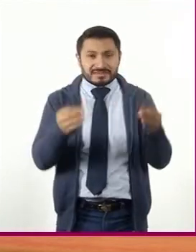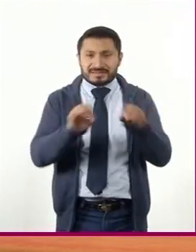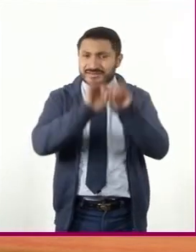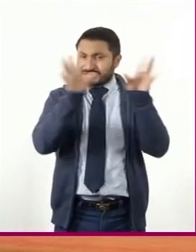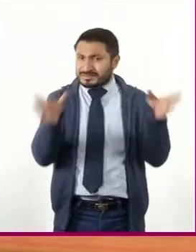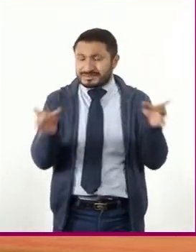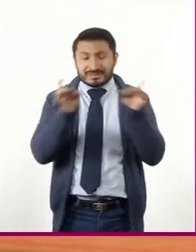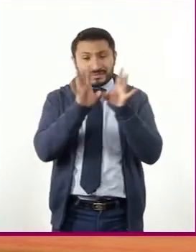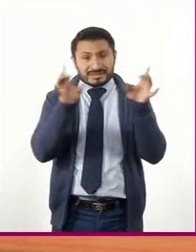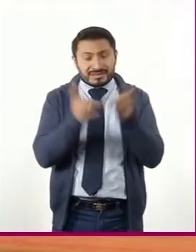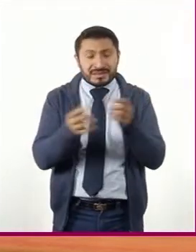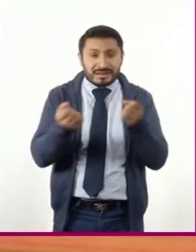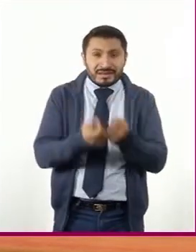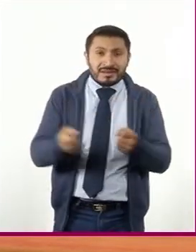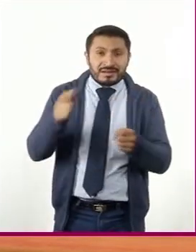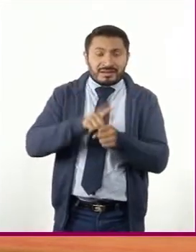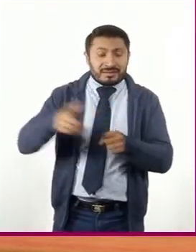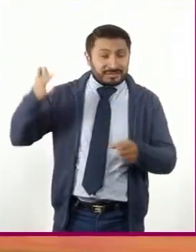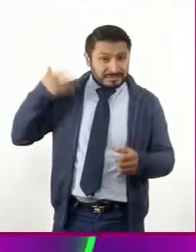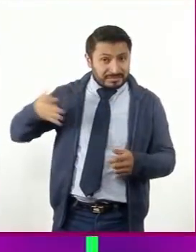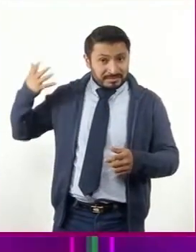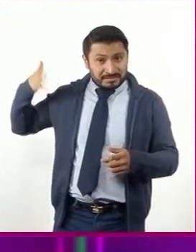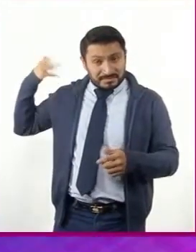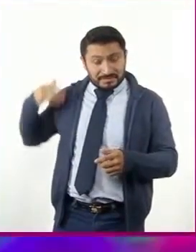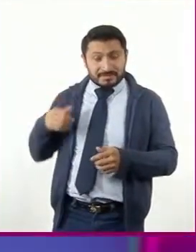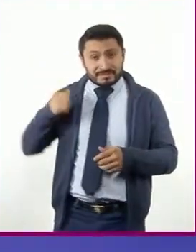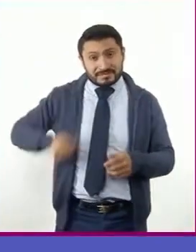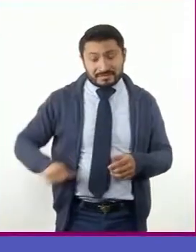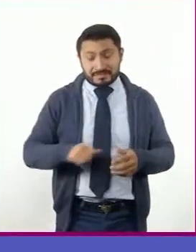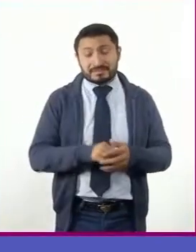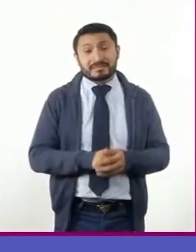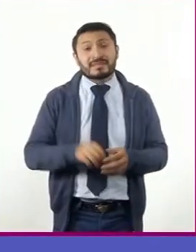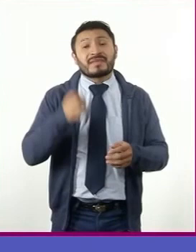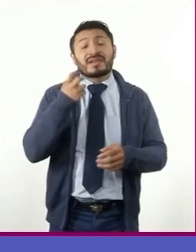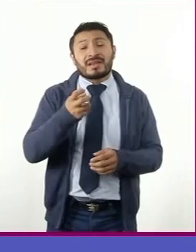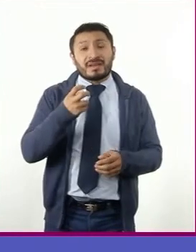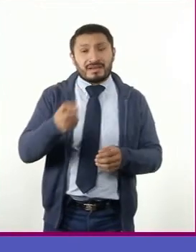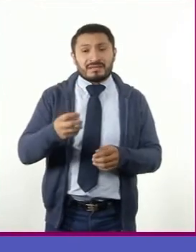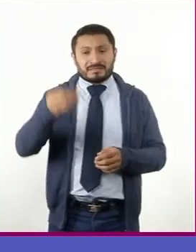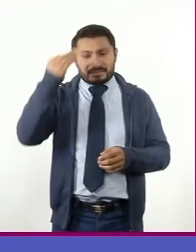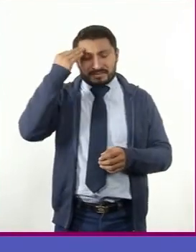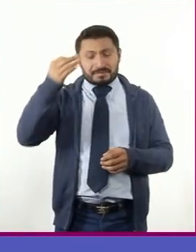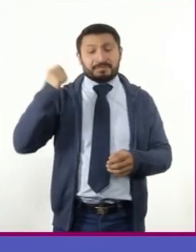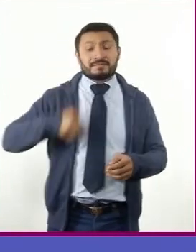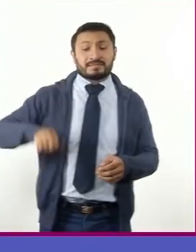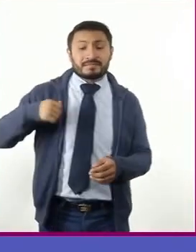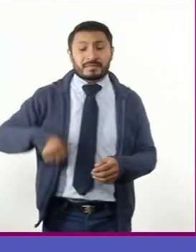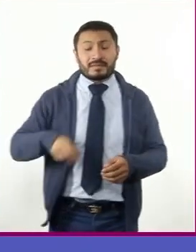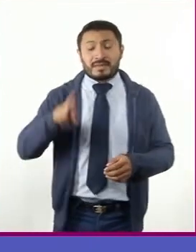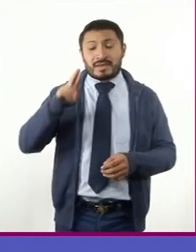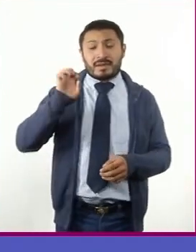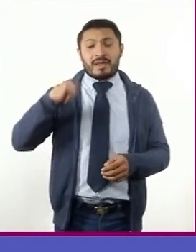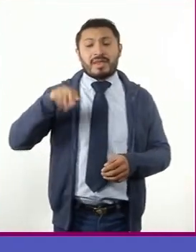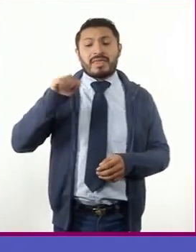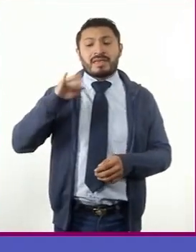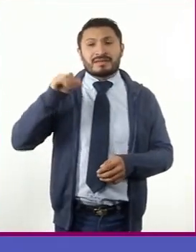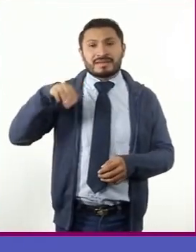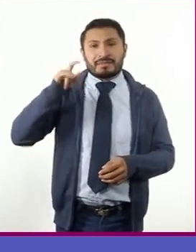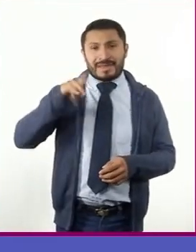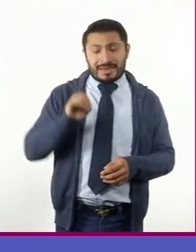de la situación social en la época? La situación social de la época del Renacimiento la